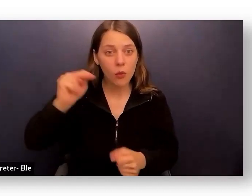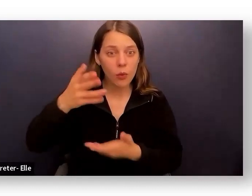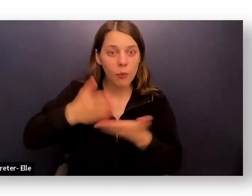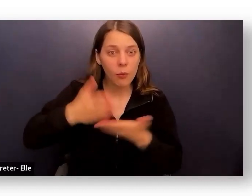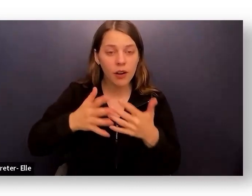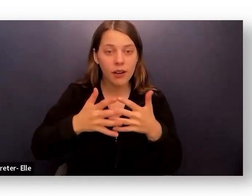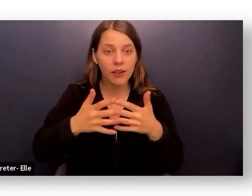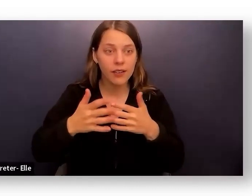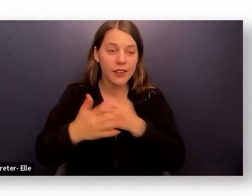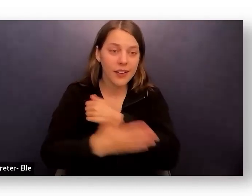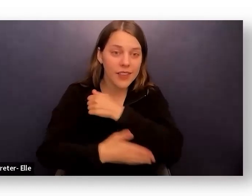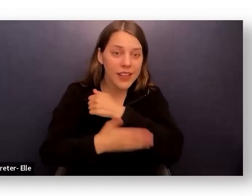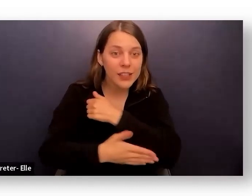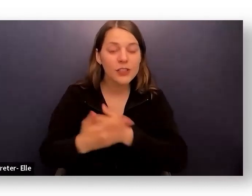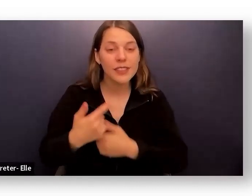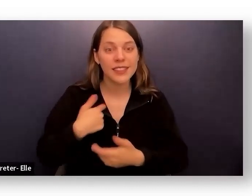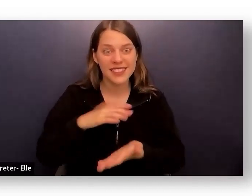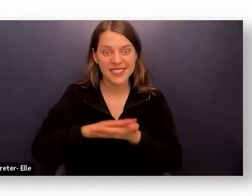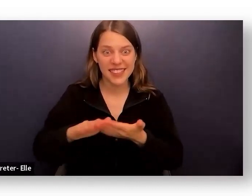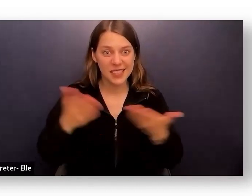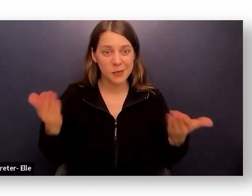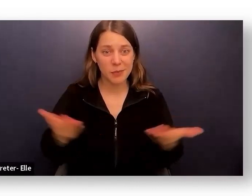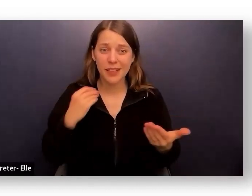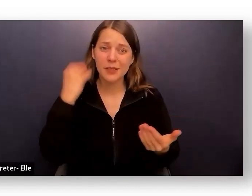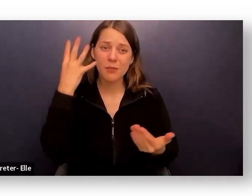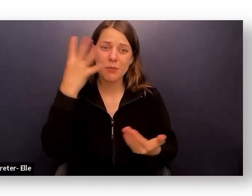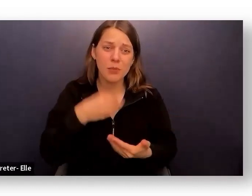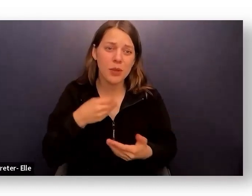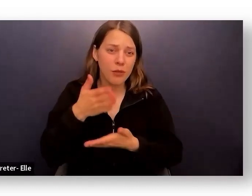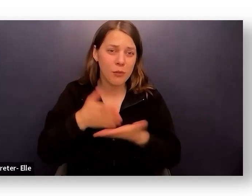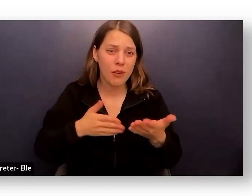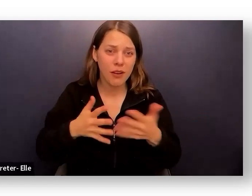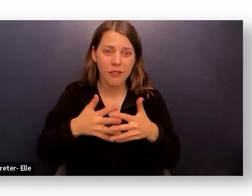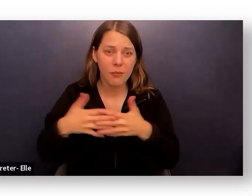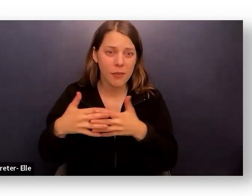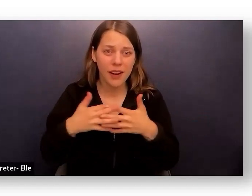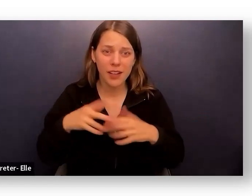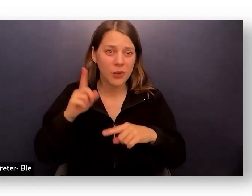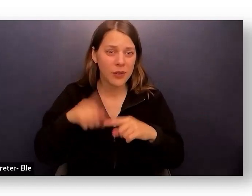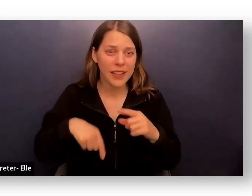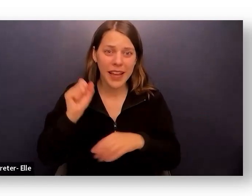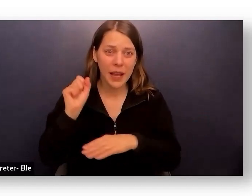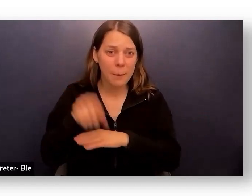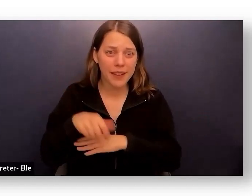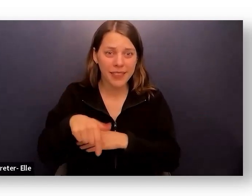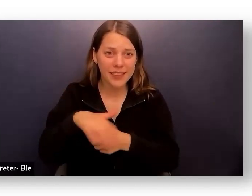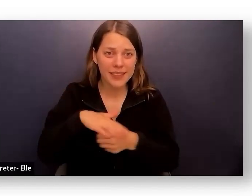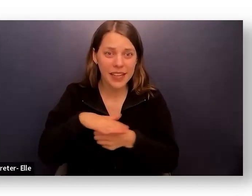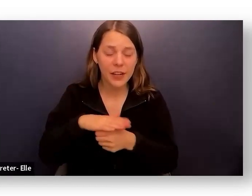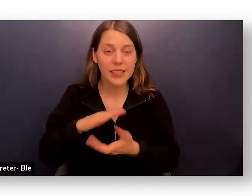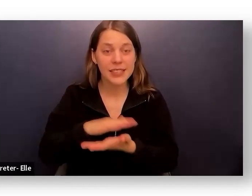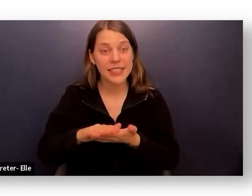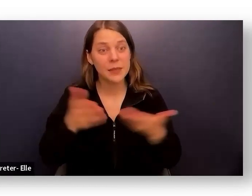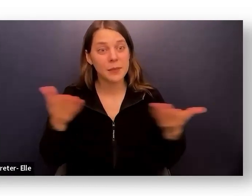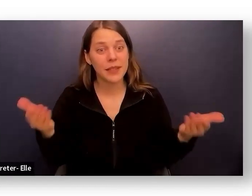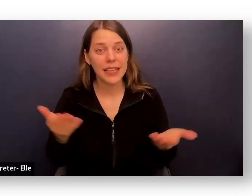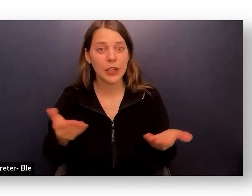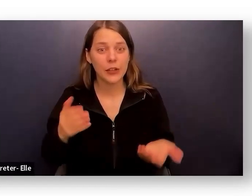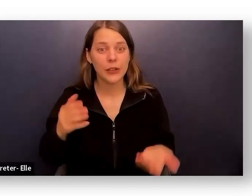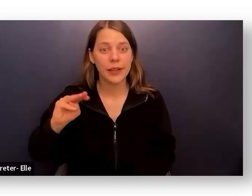estoy bien feliz de estar aquí en el noroeste del Pacífico, más bello, la parte bella más del país.